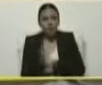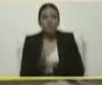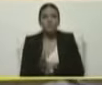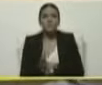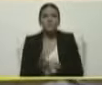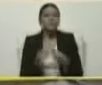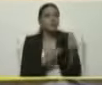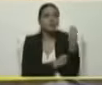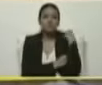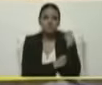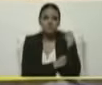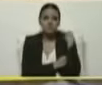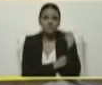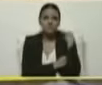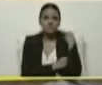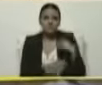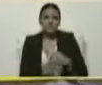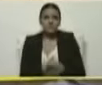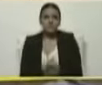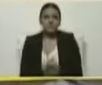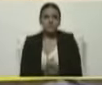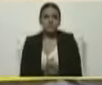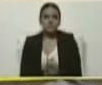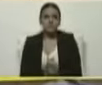y me dijo,